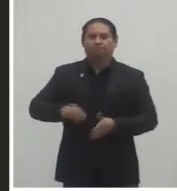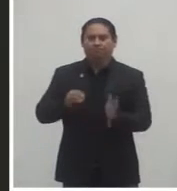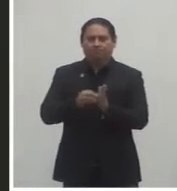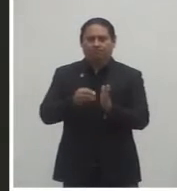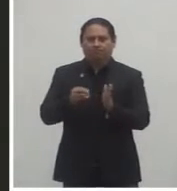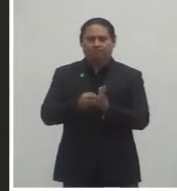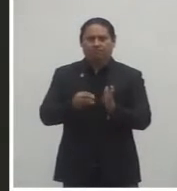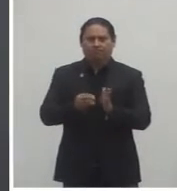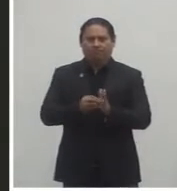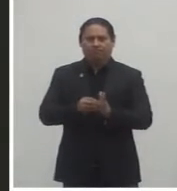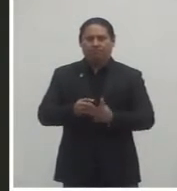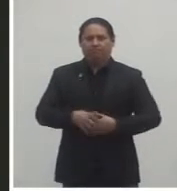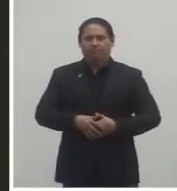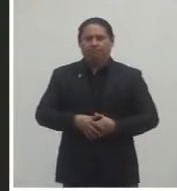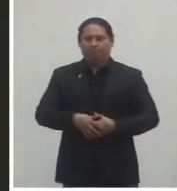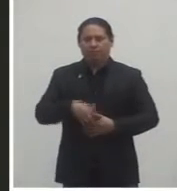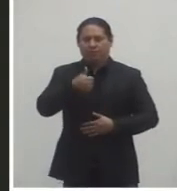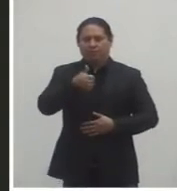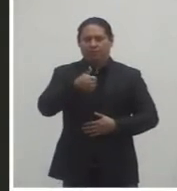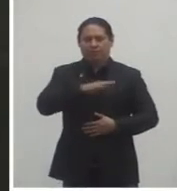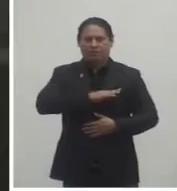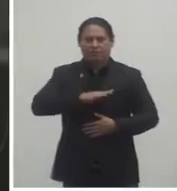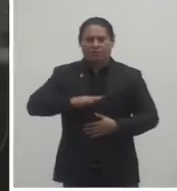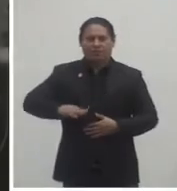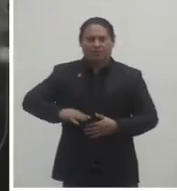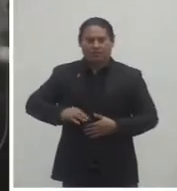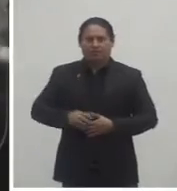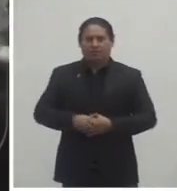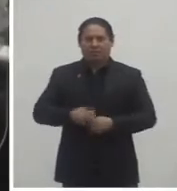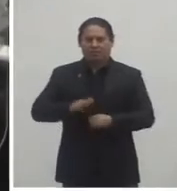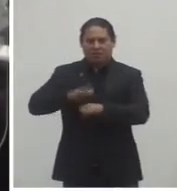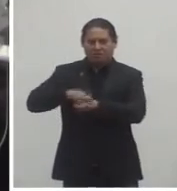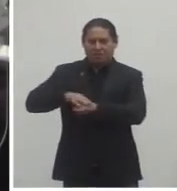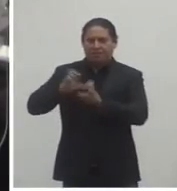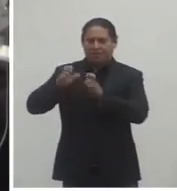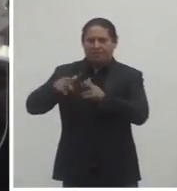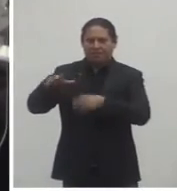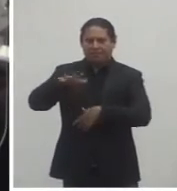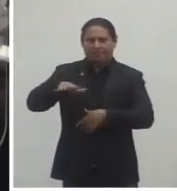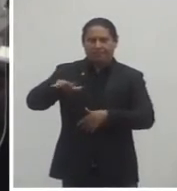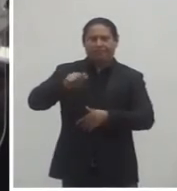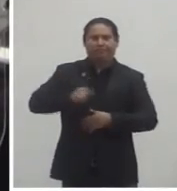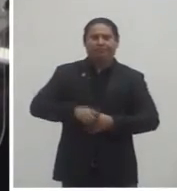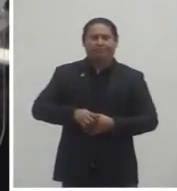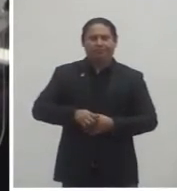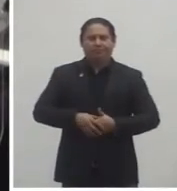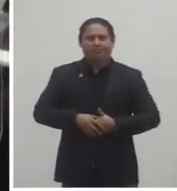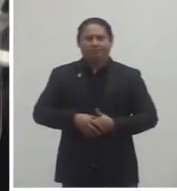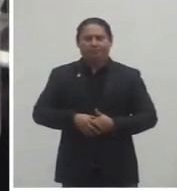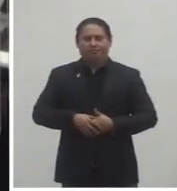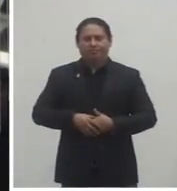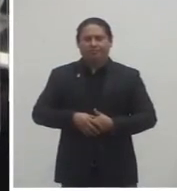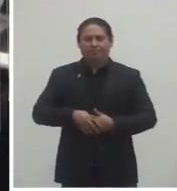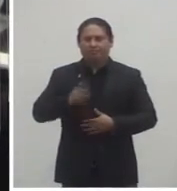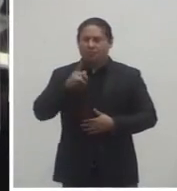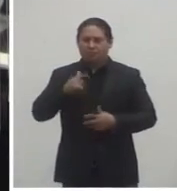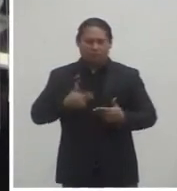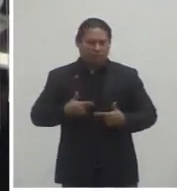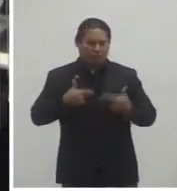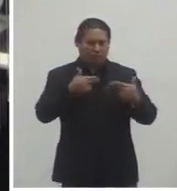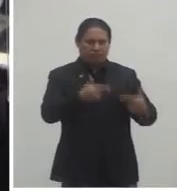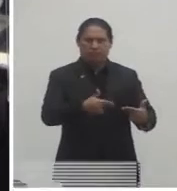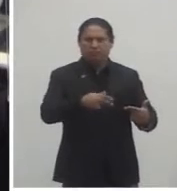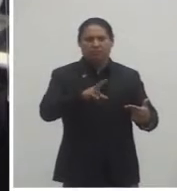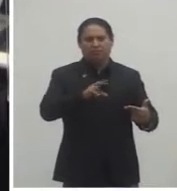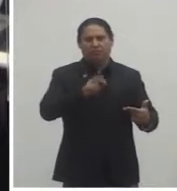padeciendo prácticamente estos 6 municipios y muchos más en el estado de Chiapas. En lugar de heredarle soluciones,